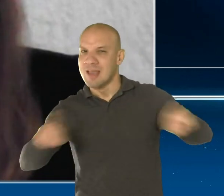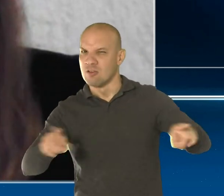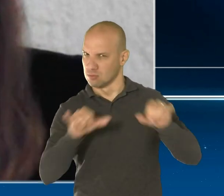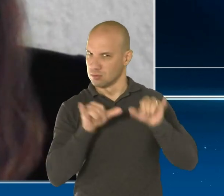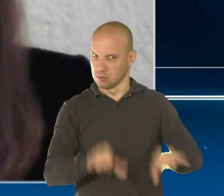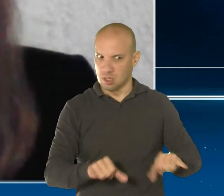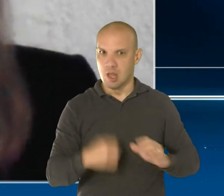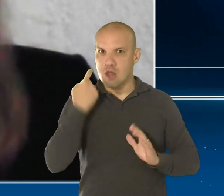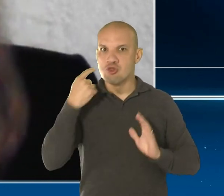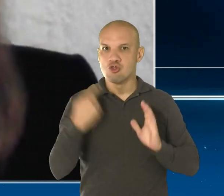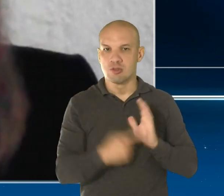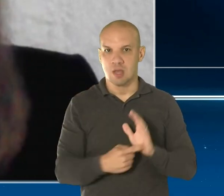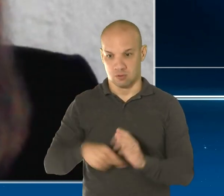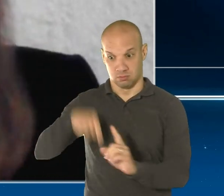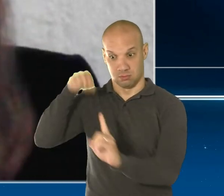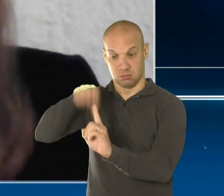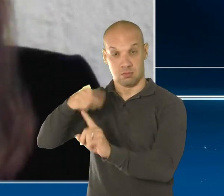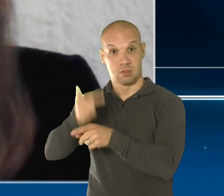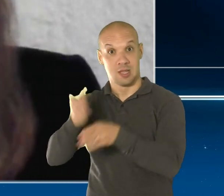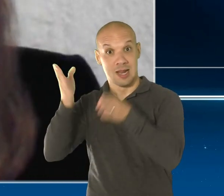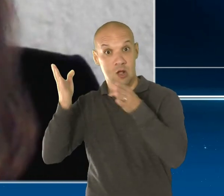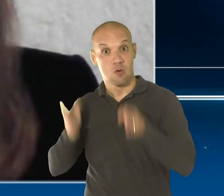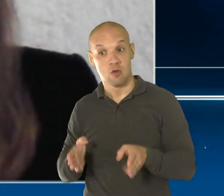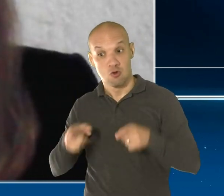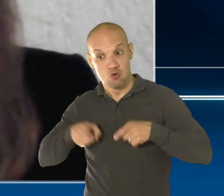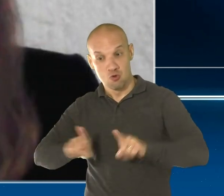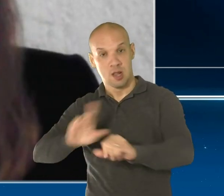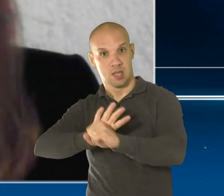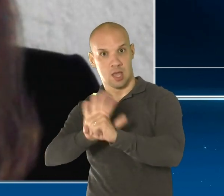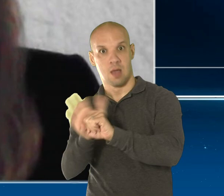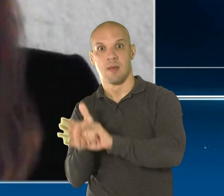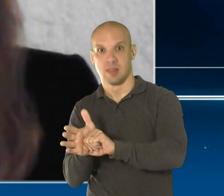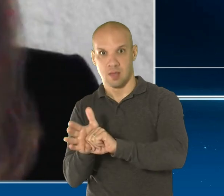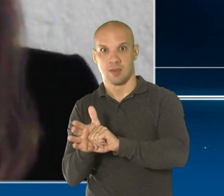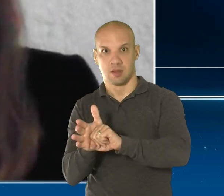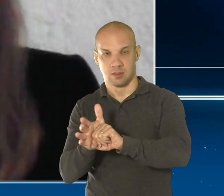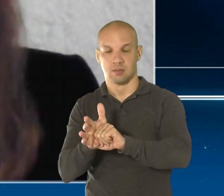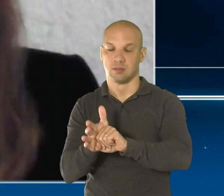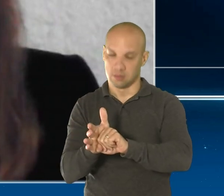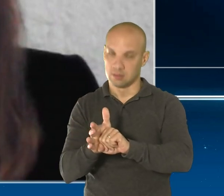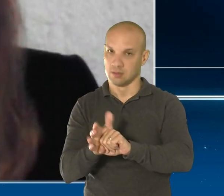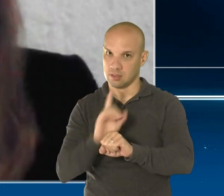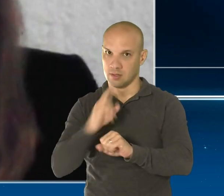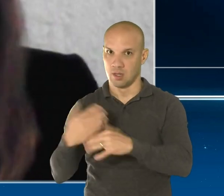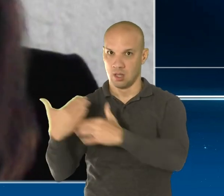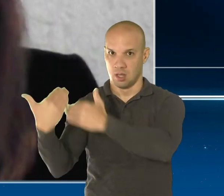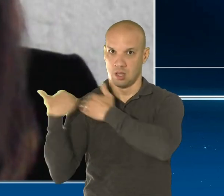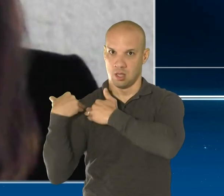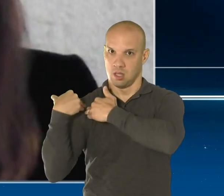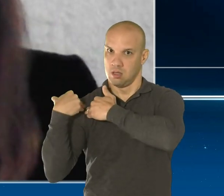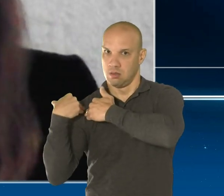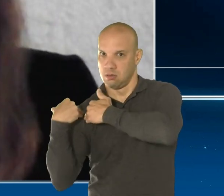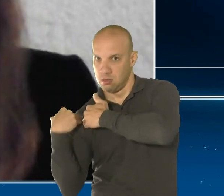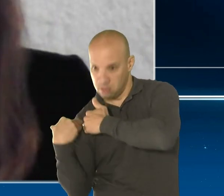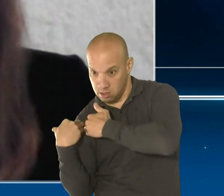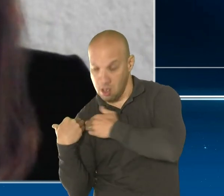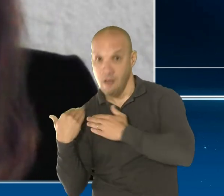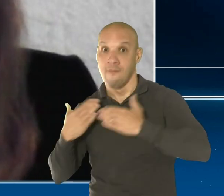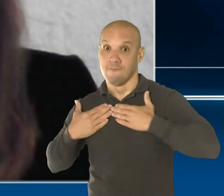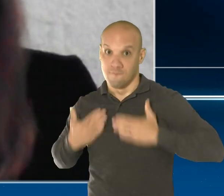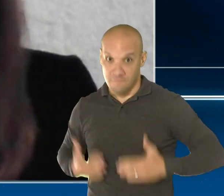el cuidador en el transcurso de la pandemia sí tuvo mayor sobrecarga, tanto física